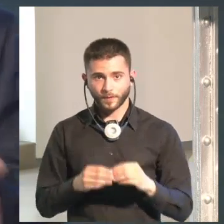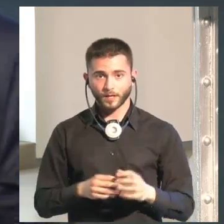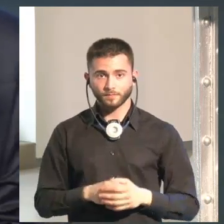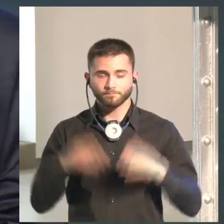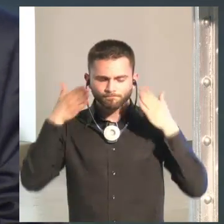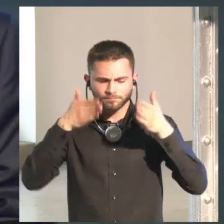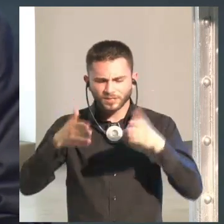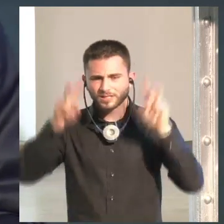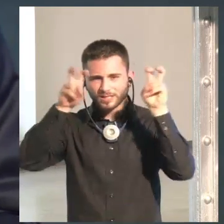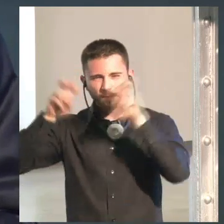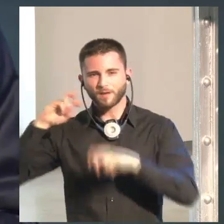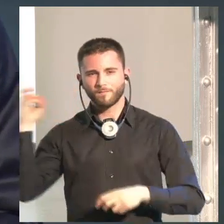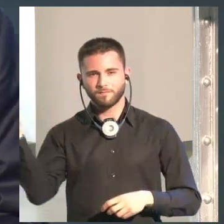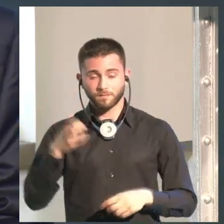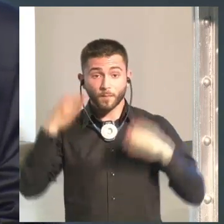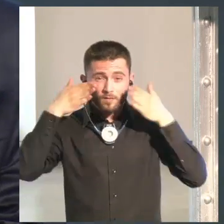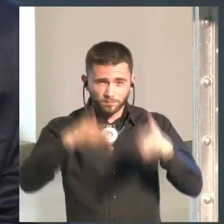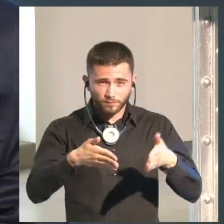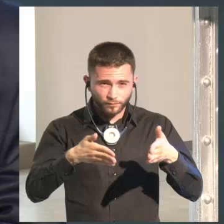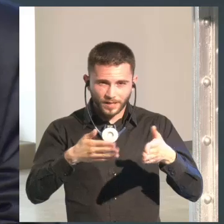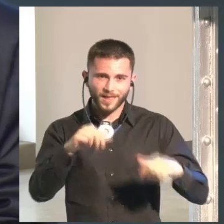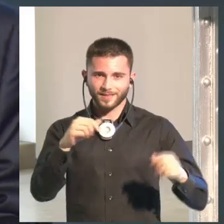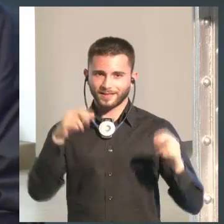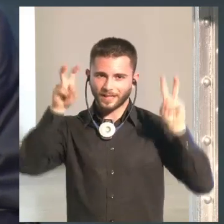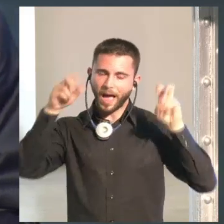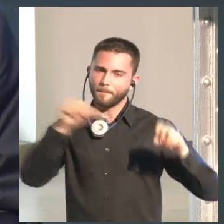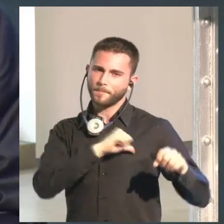temas, pero en particular estamos hablando de privacidad.